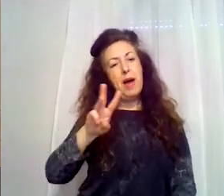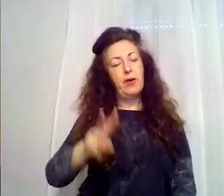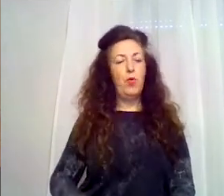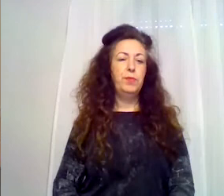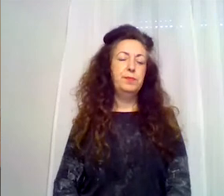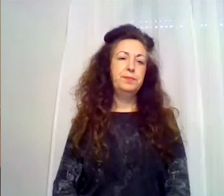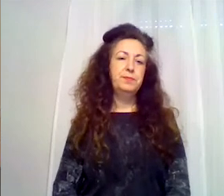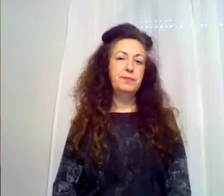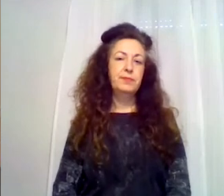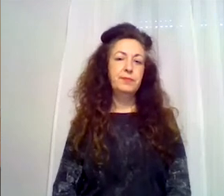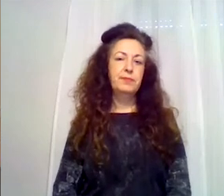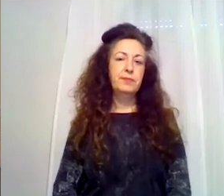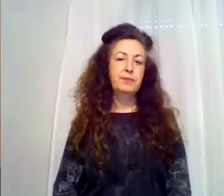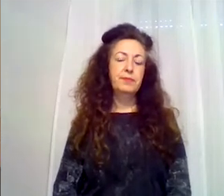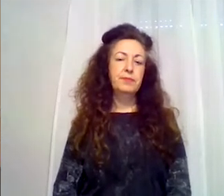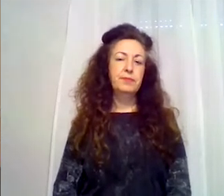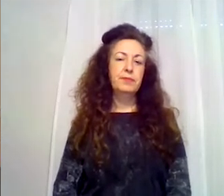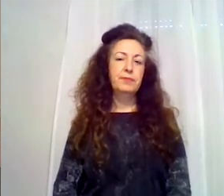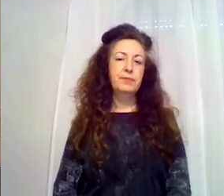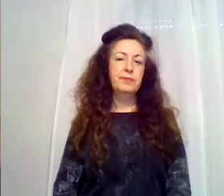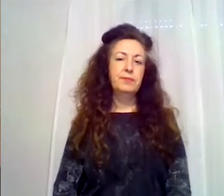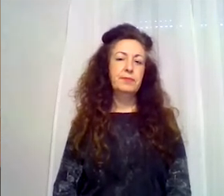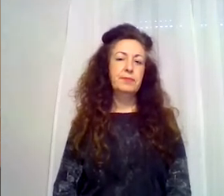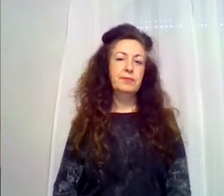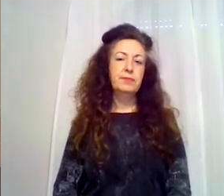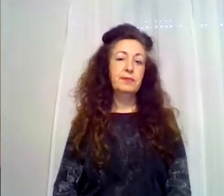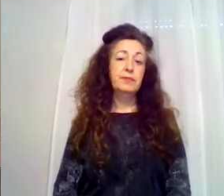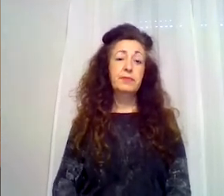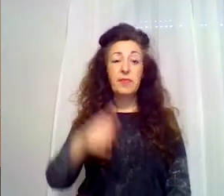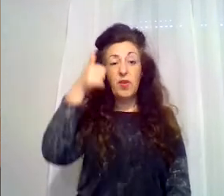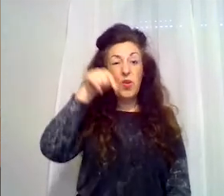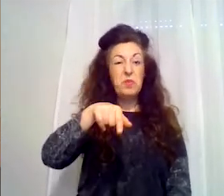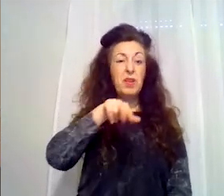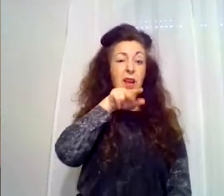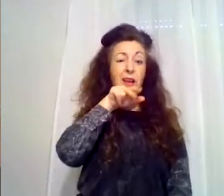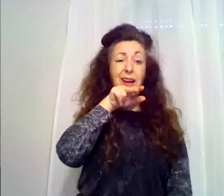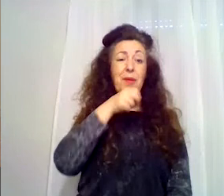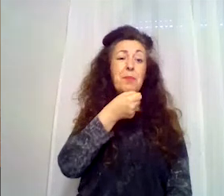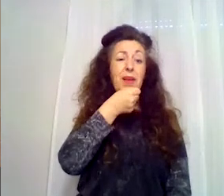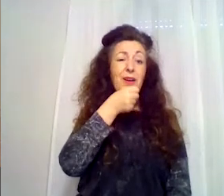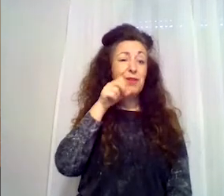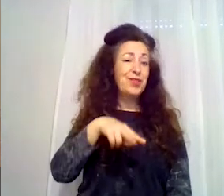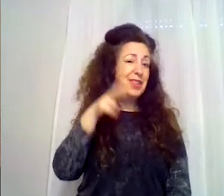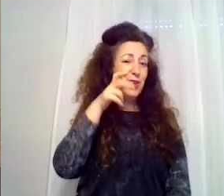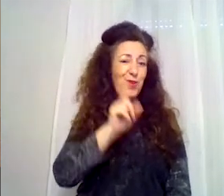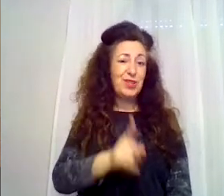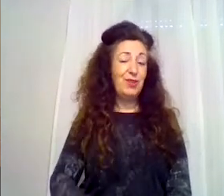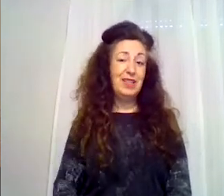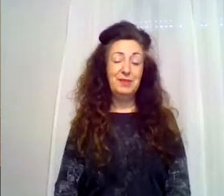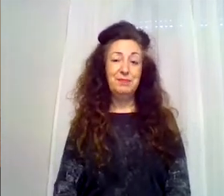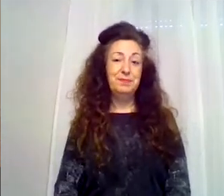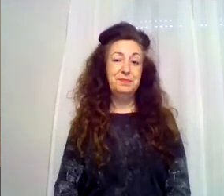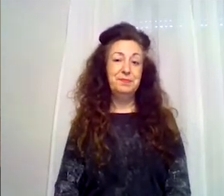¿no?, de esa época, ¿no? Pero sí que es cierto que a través de ese mentor él pudo entrar en el Corpus no olvide Christi usted College, luego